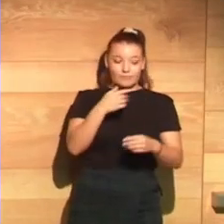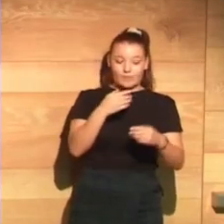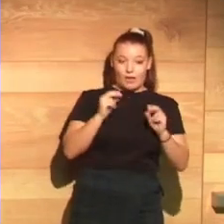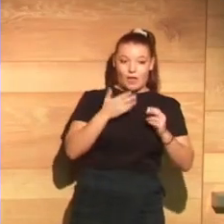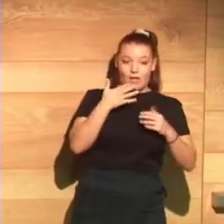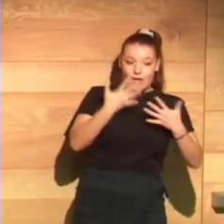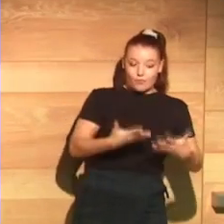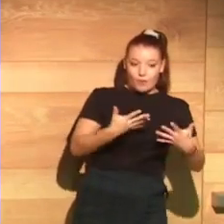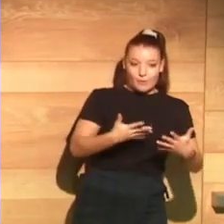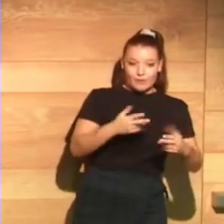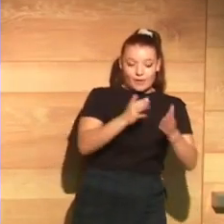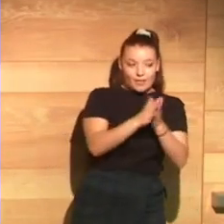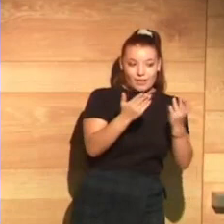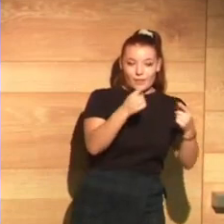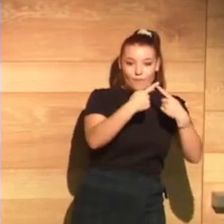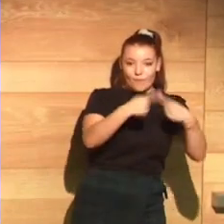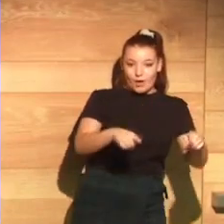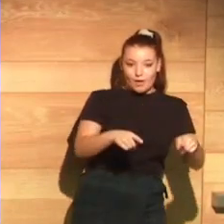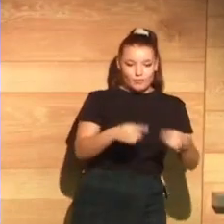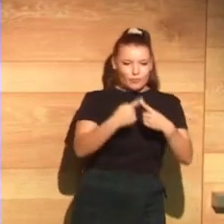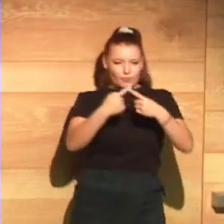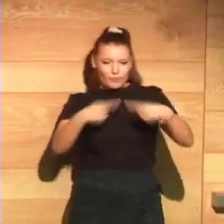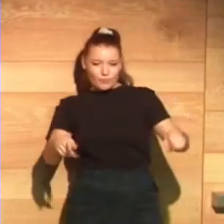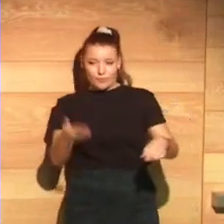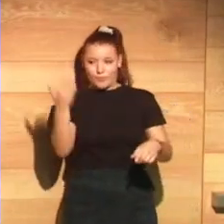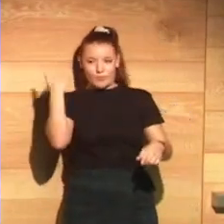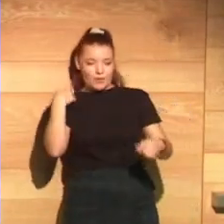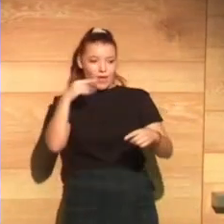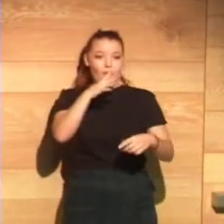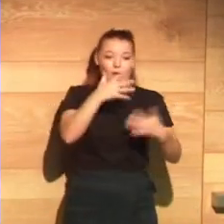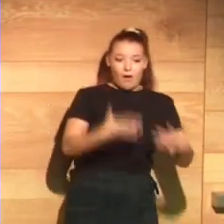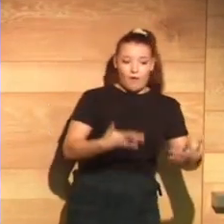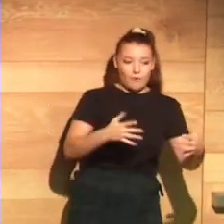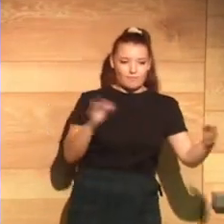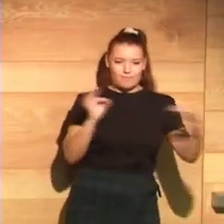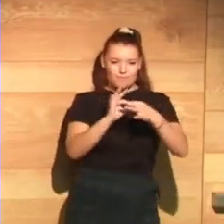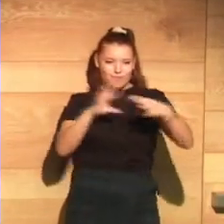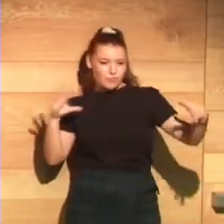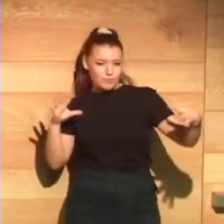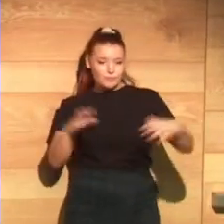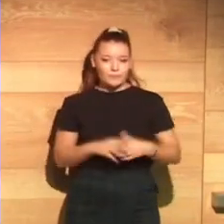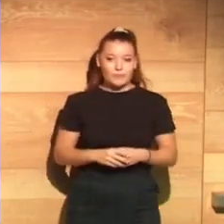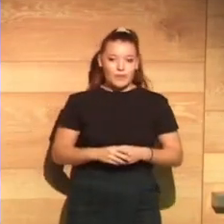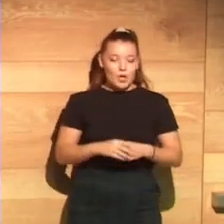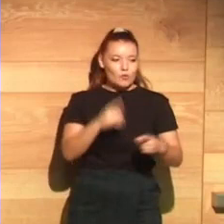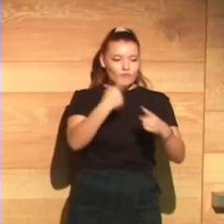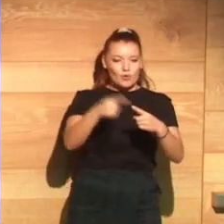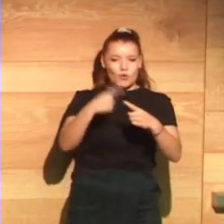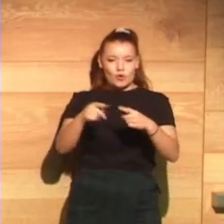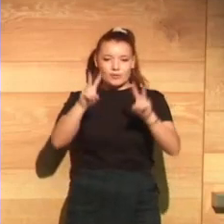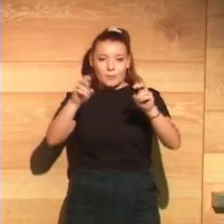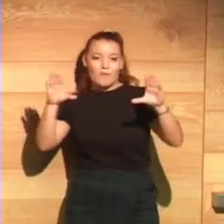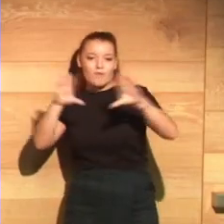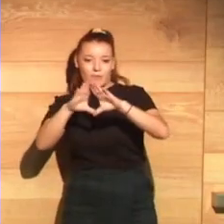diferente, claro, es muy interesante porque es que de 2016 a ahora han pasado muchas cosas, muchas de ellas tienen que ver con